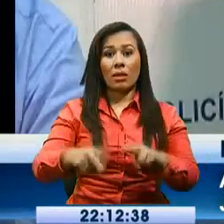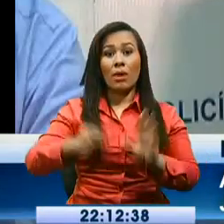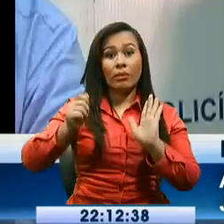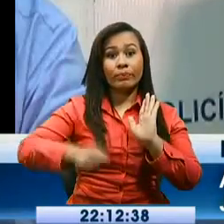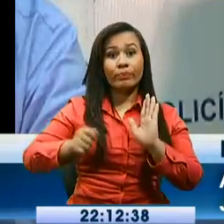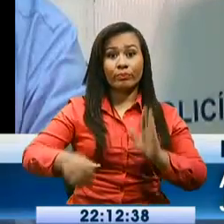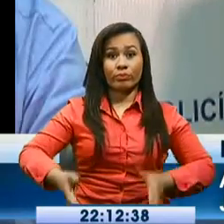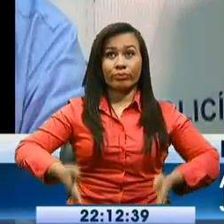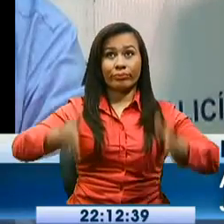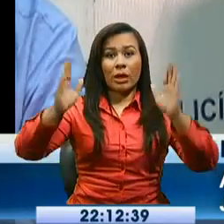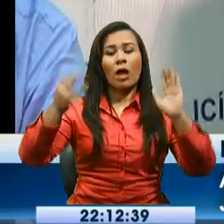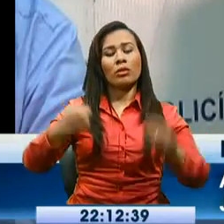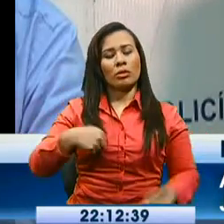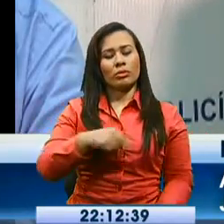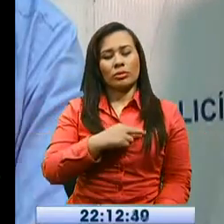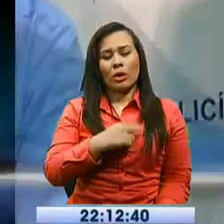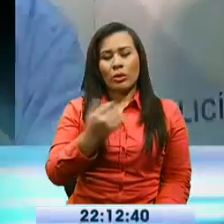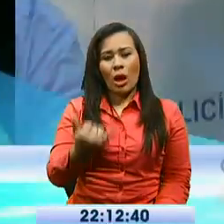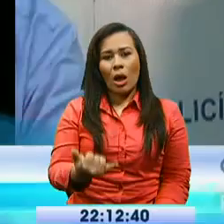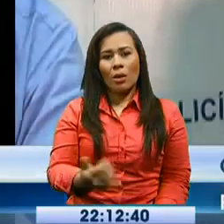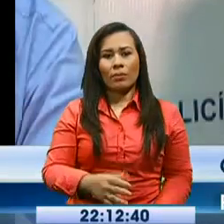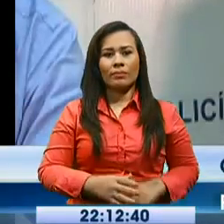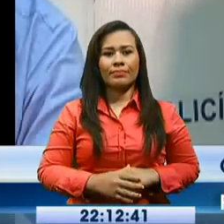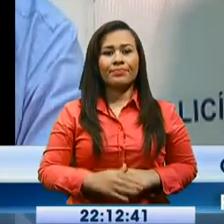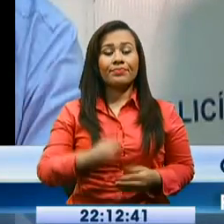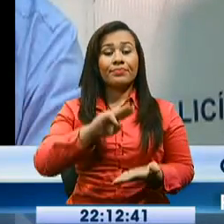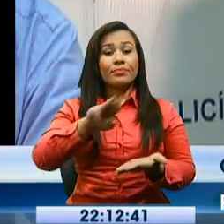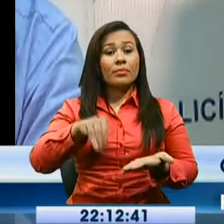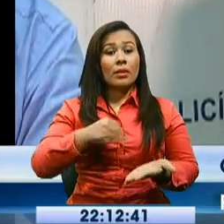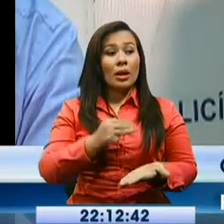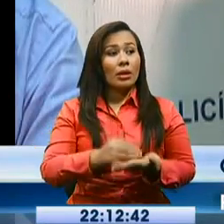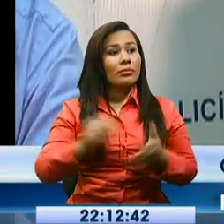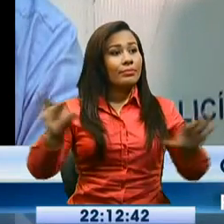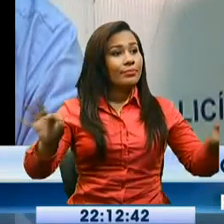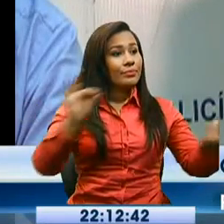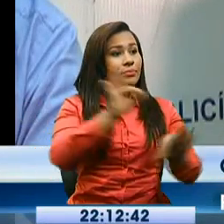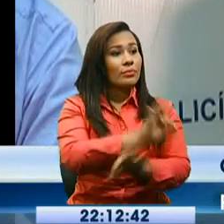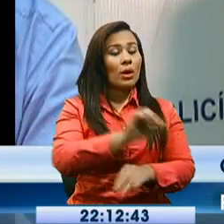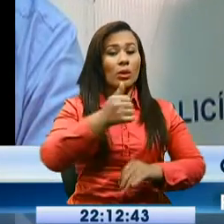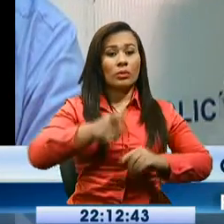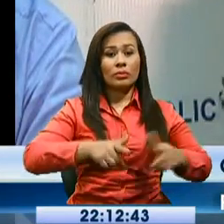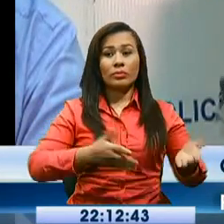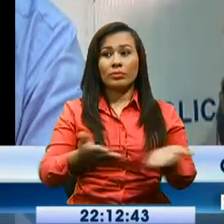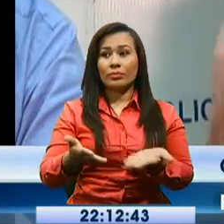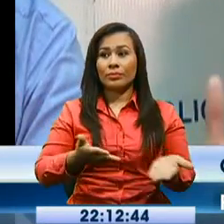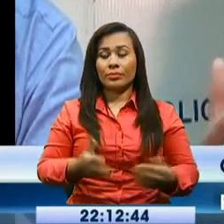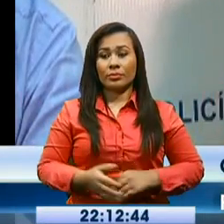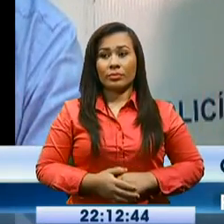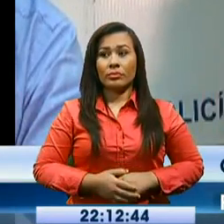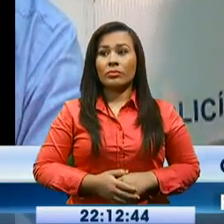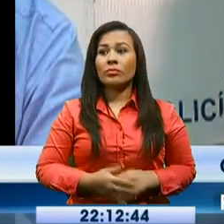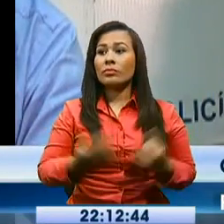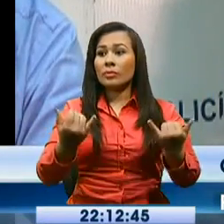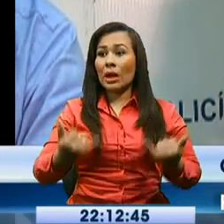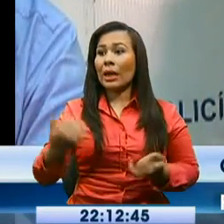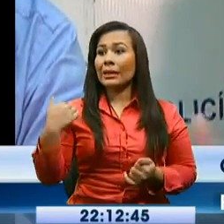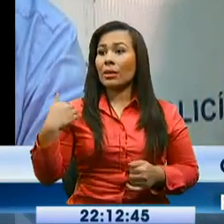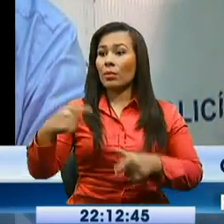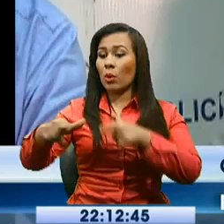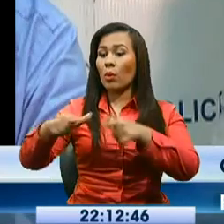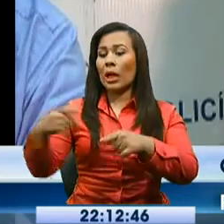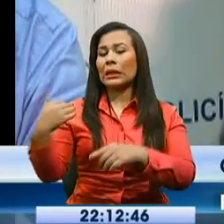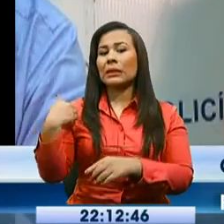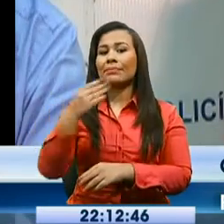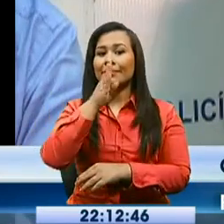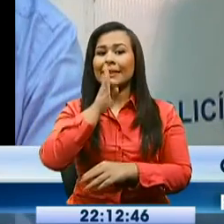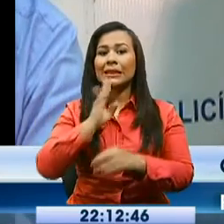judicial. Viendo la Corte Provincial de Manabí, tuvo que ser reubicado el servicio, es decir, hay locales que tenemos todavía que repararlos,